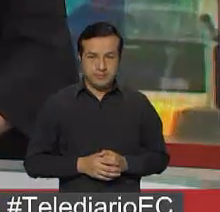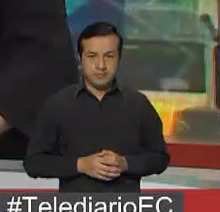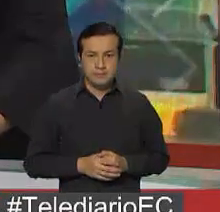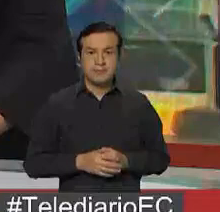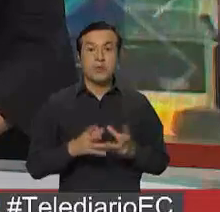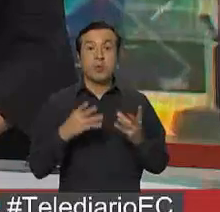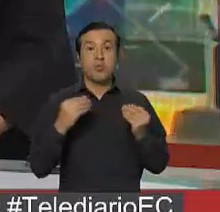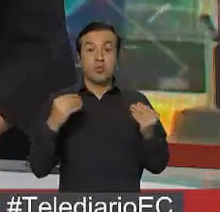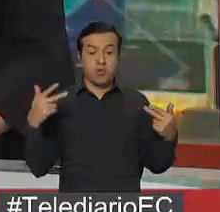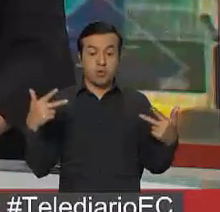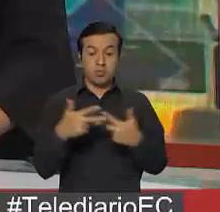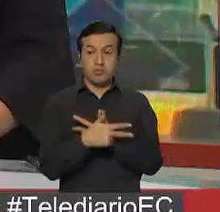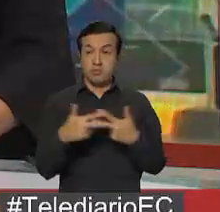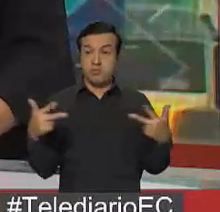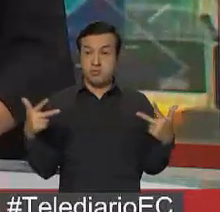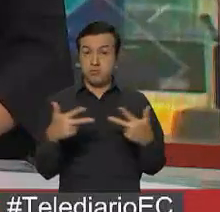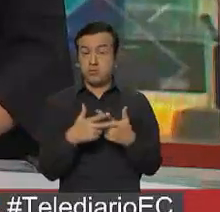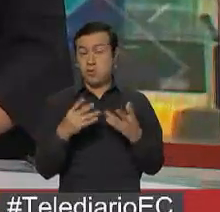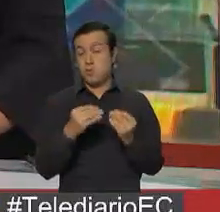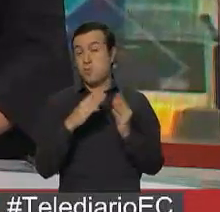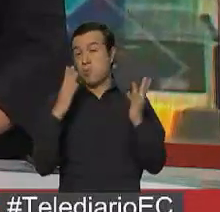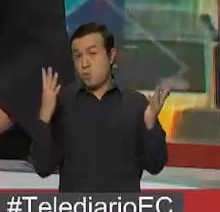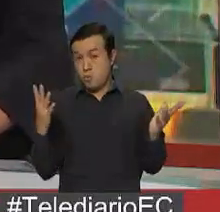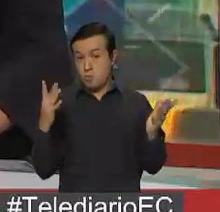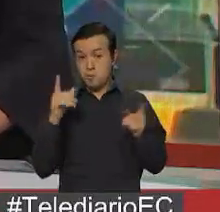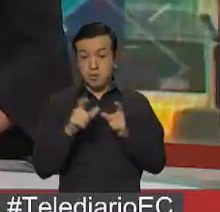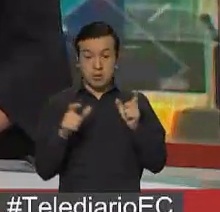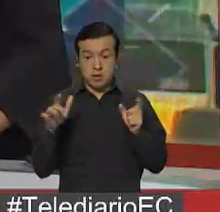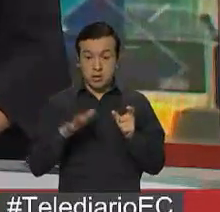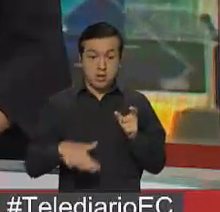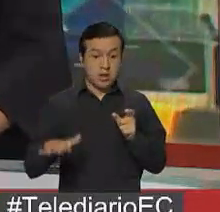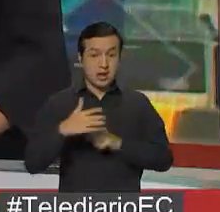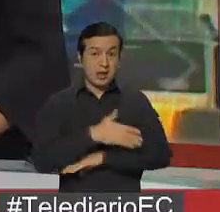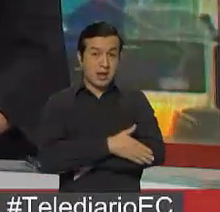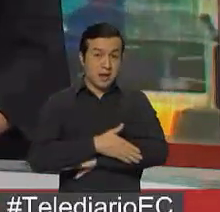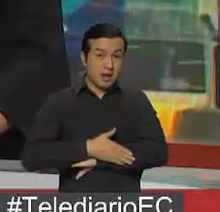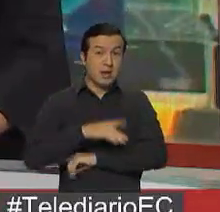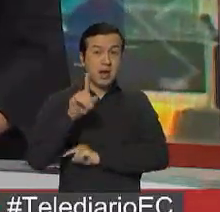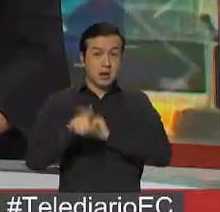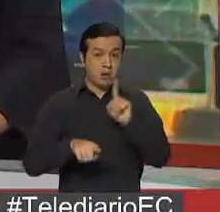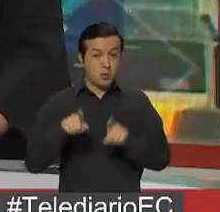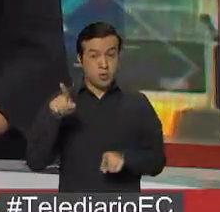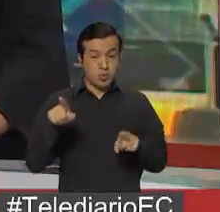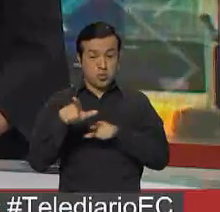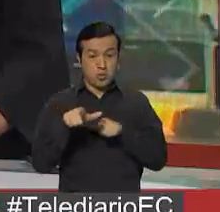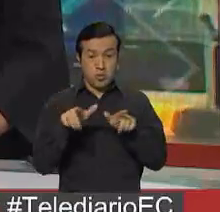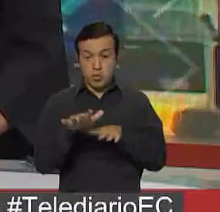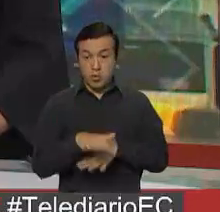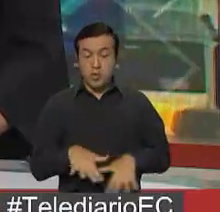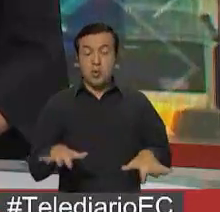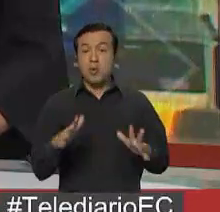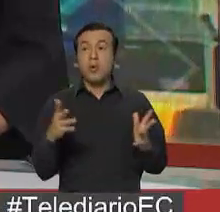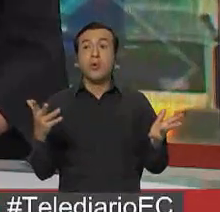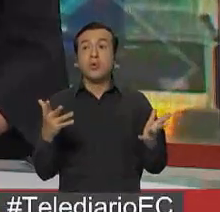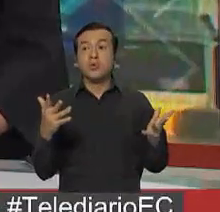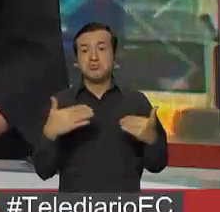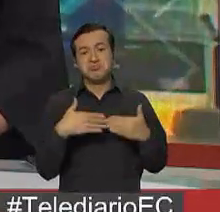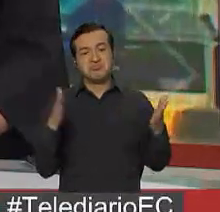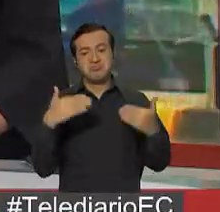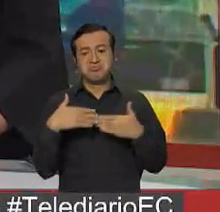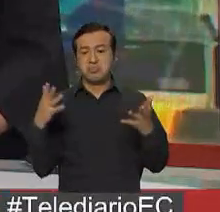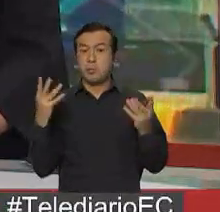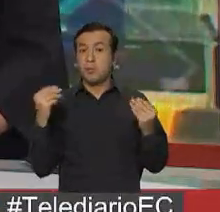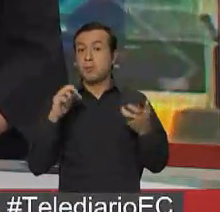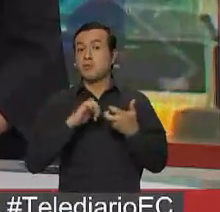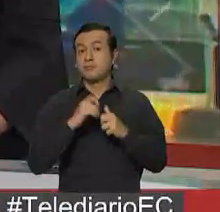elevada circulación vehicular el incremento del número de personas en las calles y varios locales que abrieron pese a la prohibición fue el escenario que se